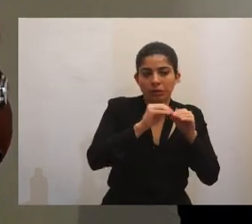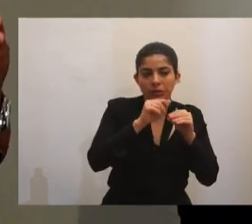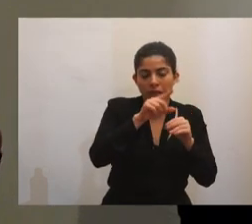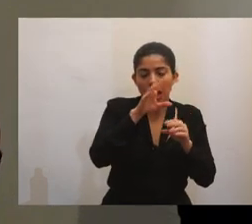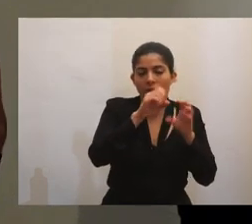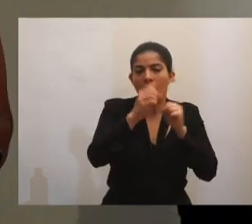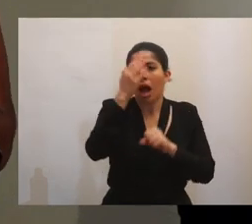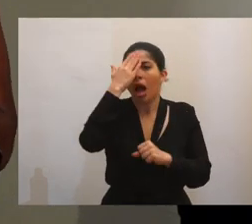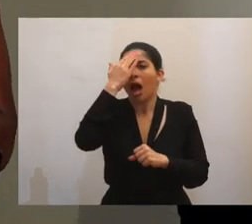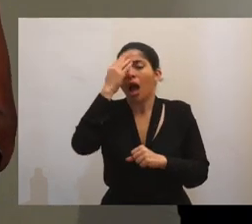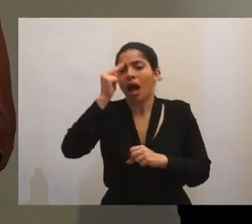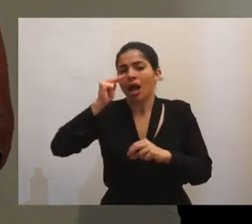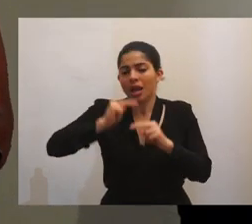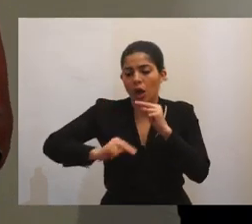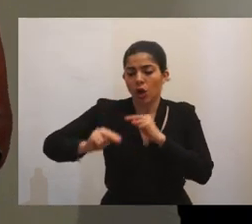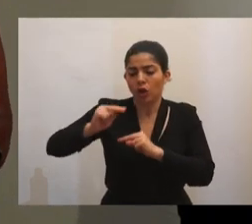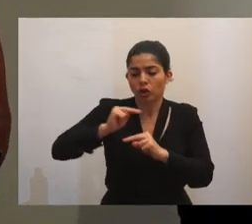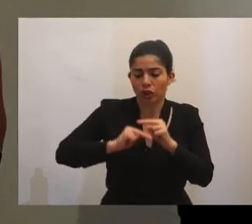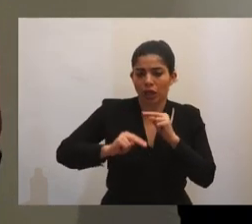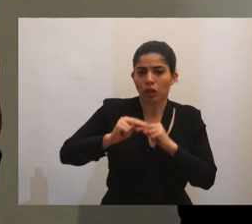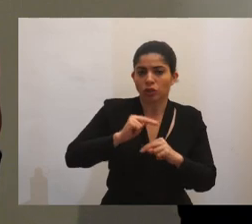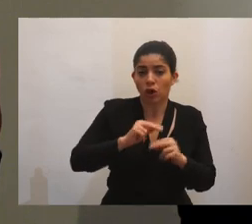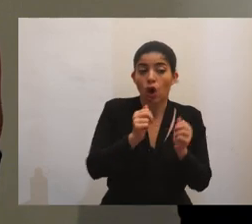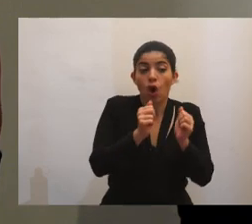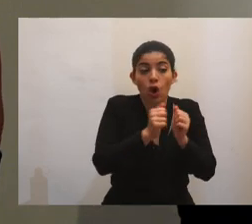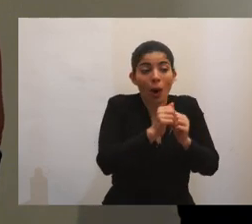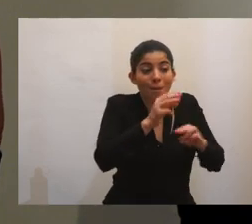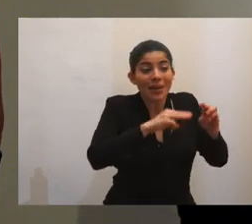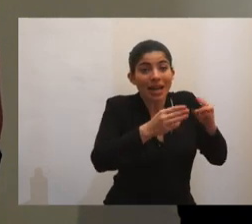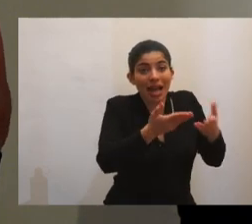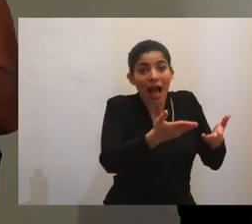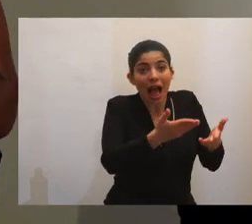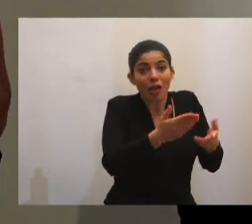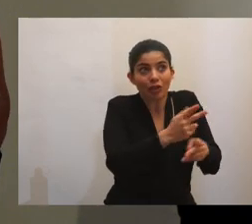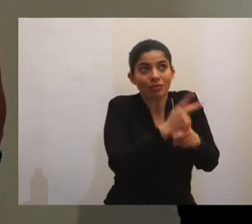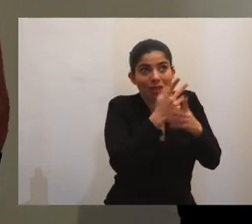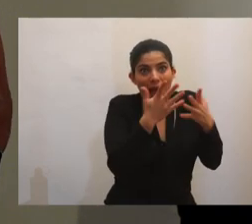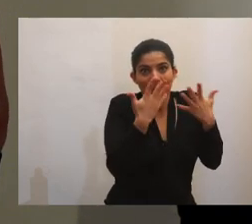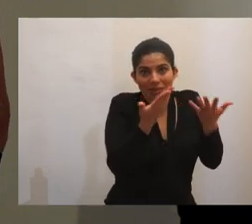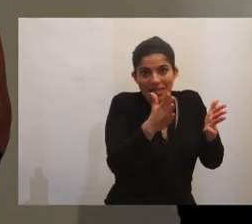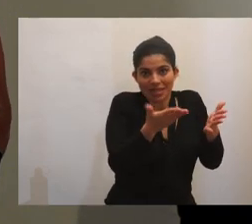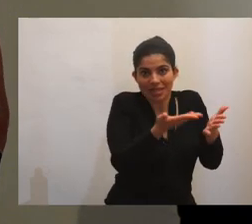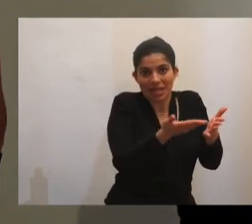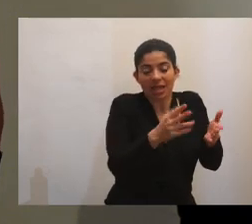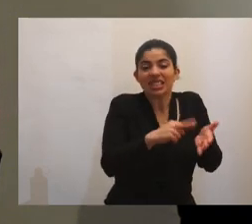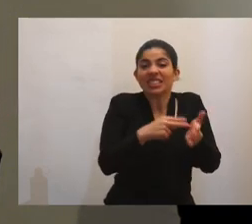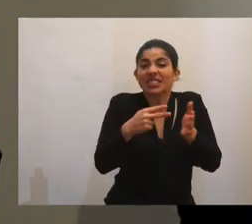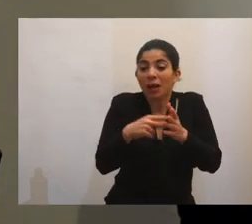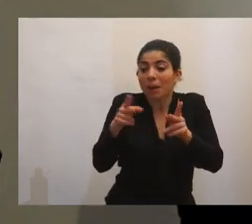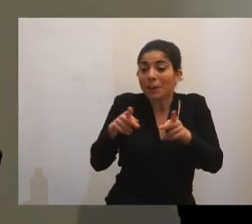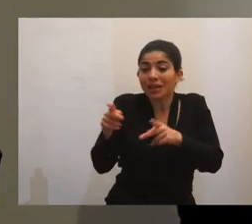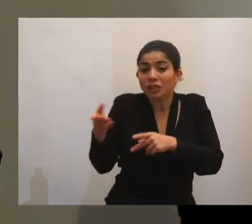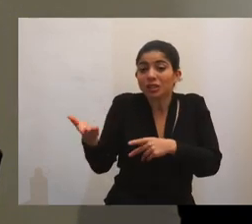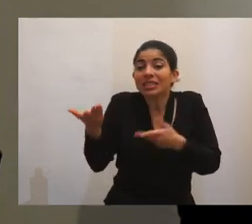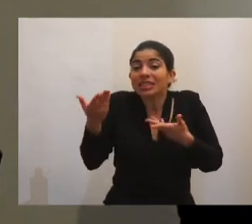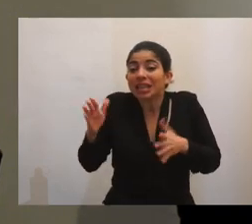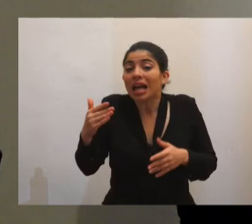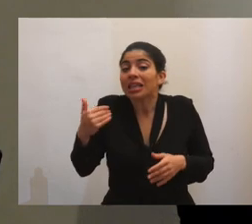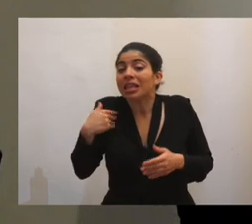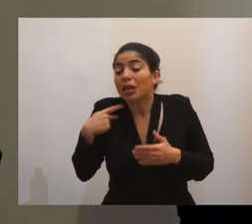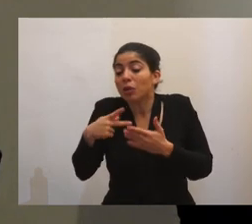negocios con mercados que sean sostenibles. En este caso estamos hablando ya de personas que tengan